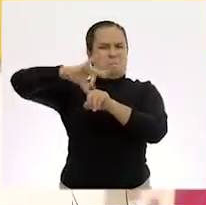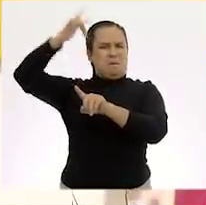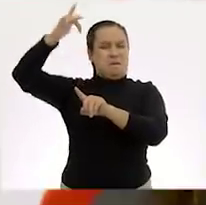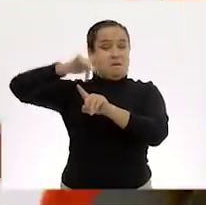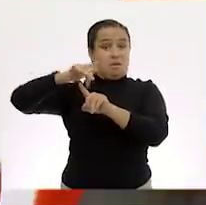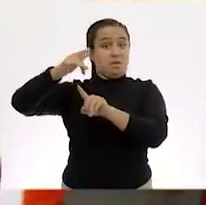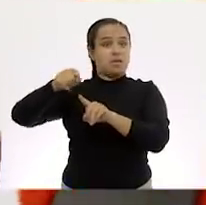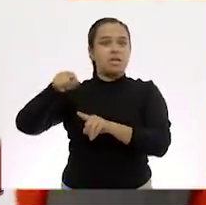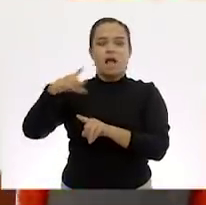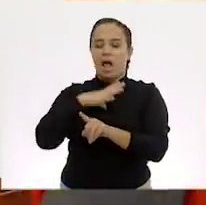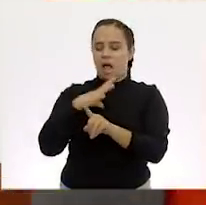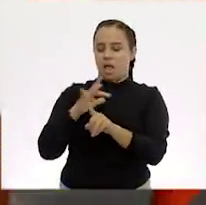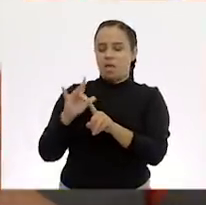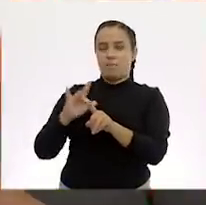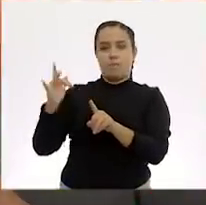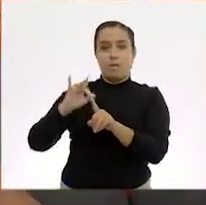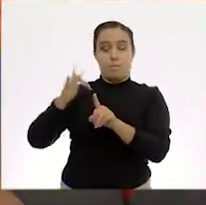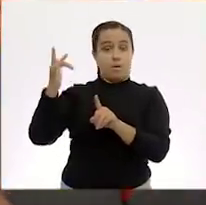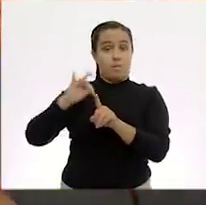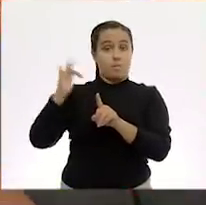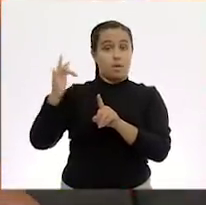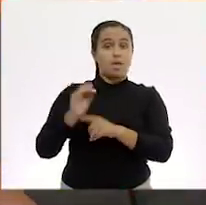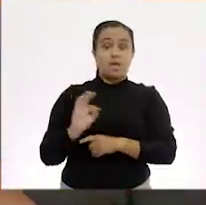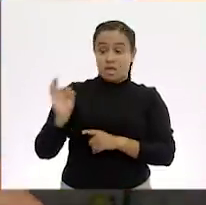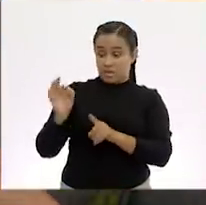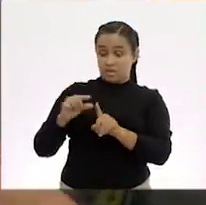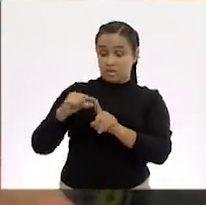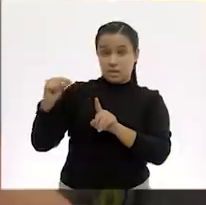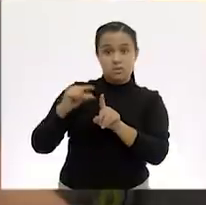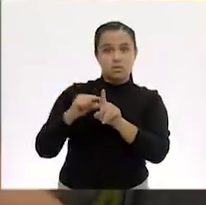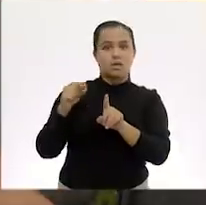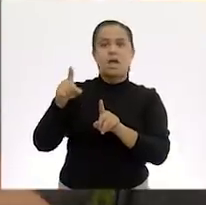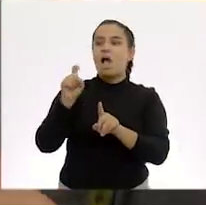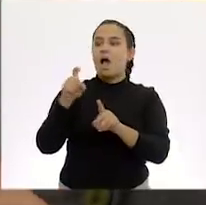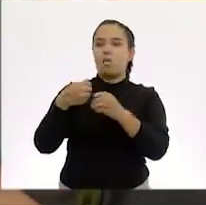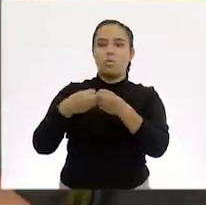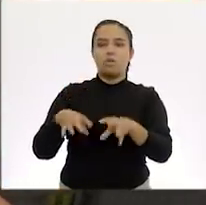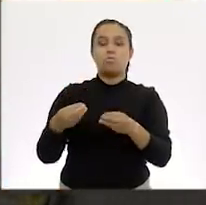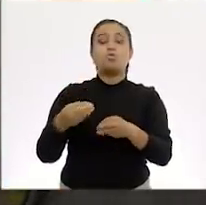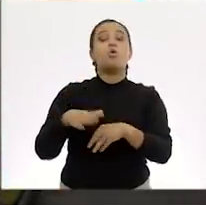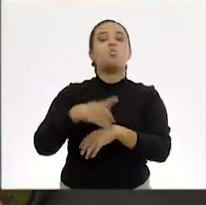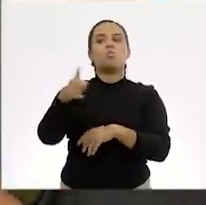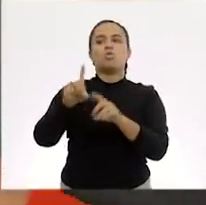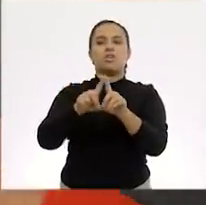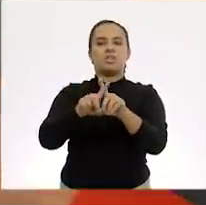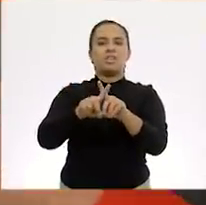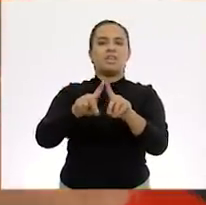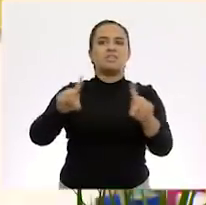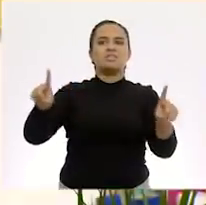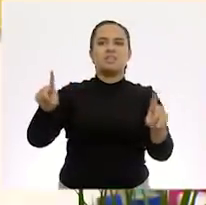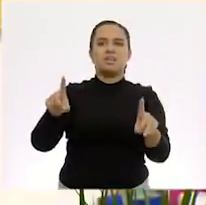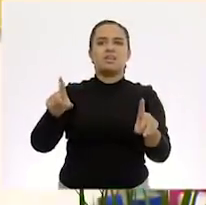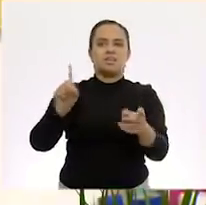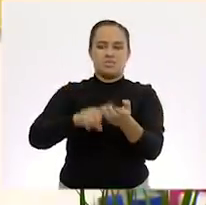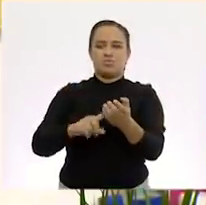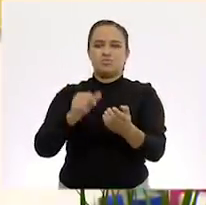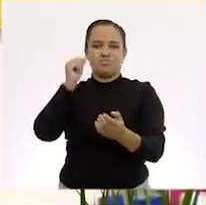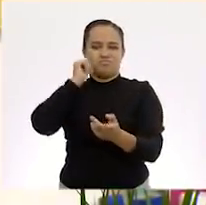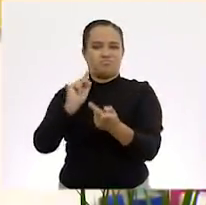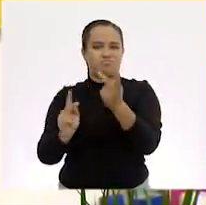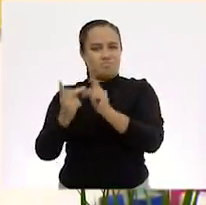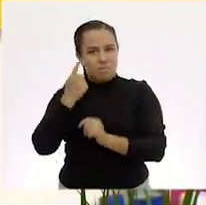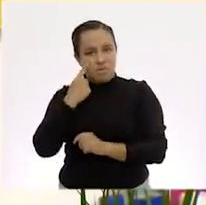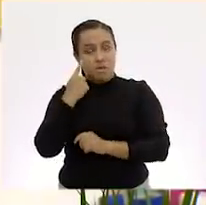cactus tienen espinas. Si los cactus tuvieran hojas, perderían mucha agua porque viven en el desierto. Es verdad. Entonces,